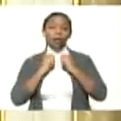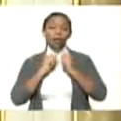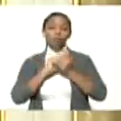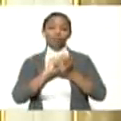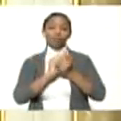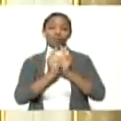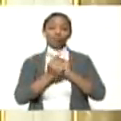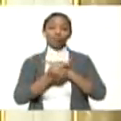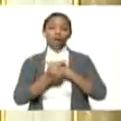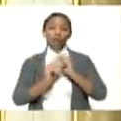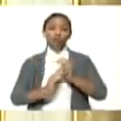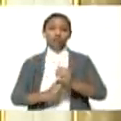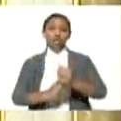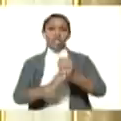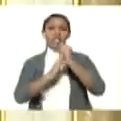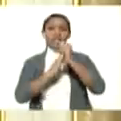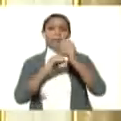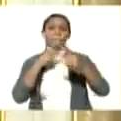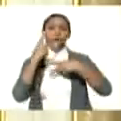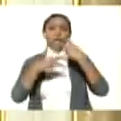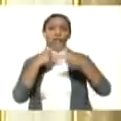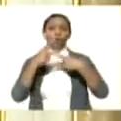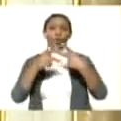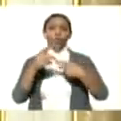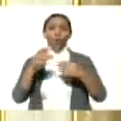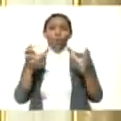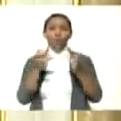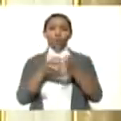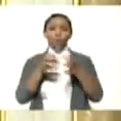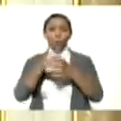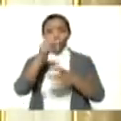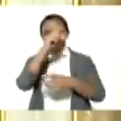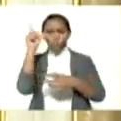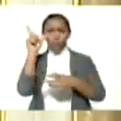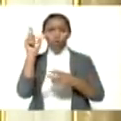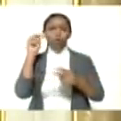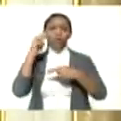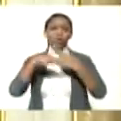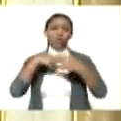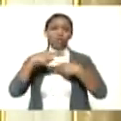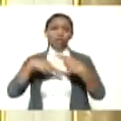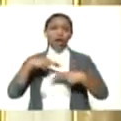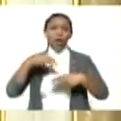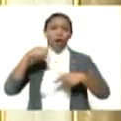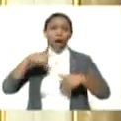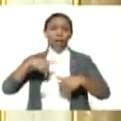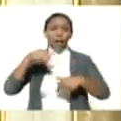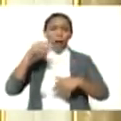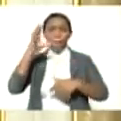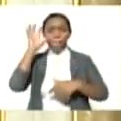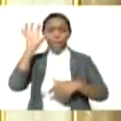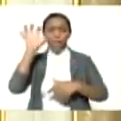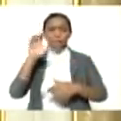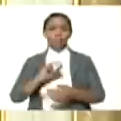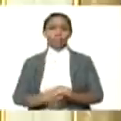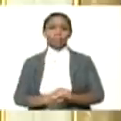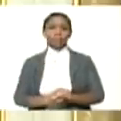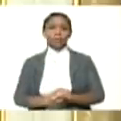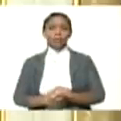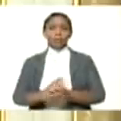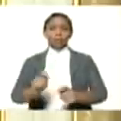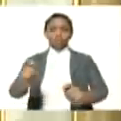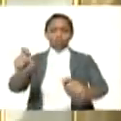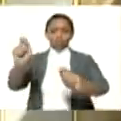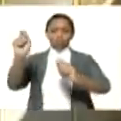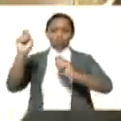convirtió en un líder político de un partido revolucionario ante el país. Lo asumió con un